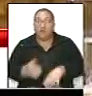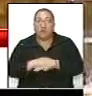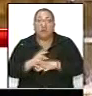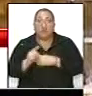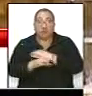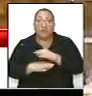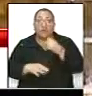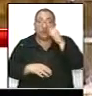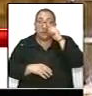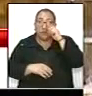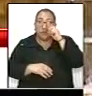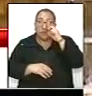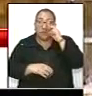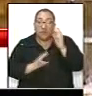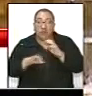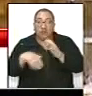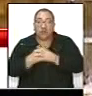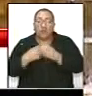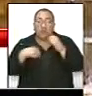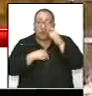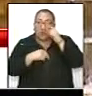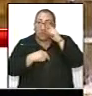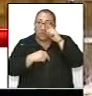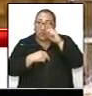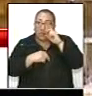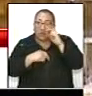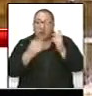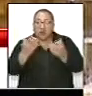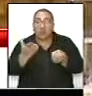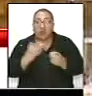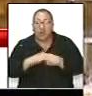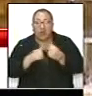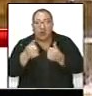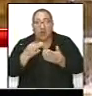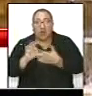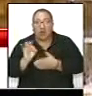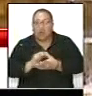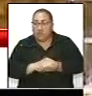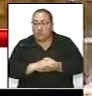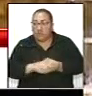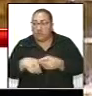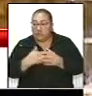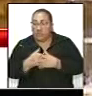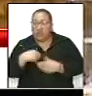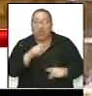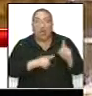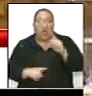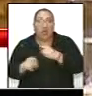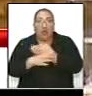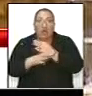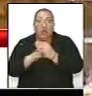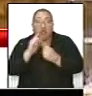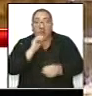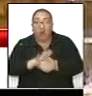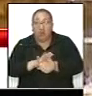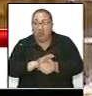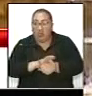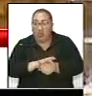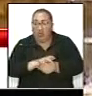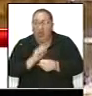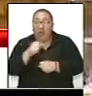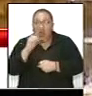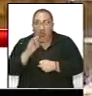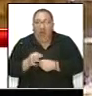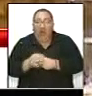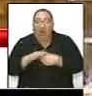heterogeneidad, nosotros a todas les pedimos condiciones básicas de calidad, todas tienen que de alguna manera cumplirlas, y